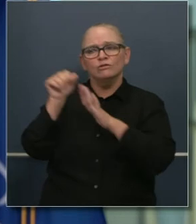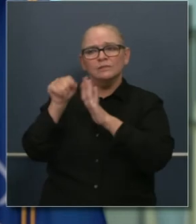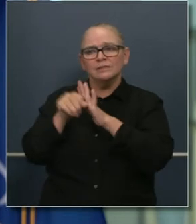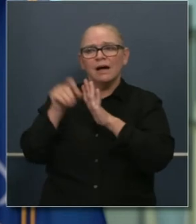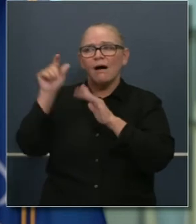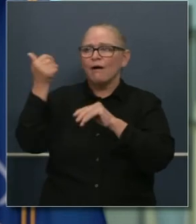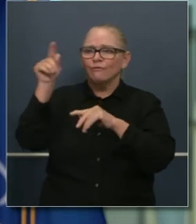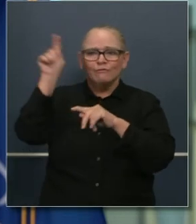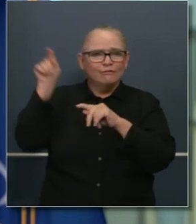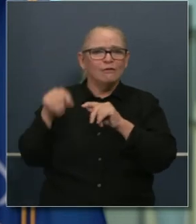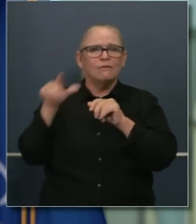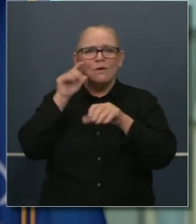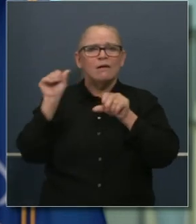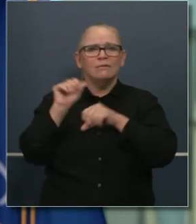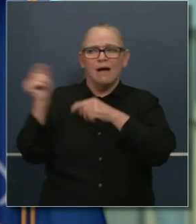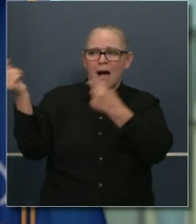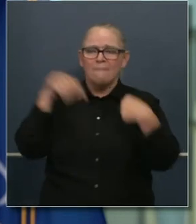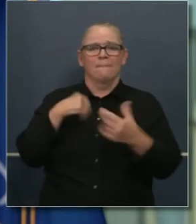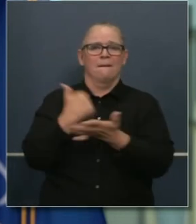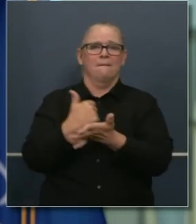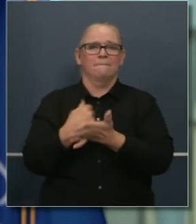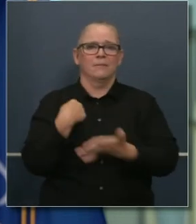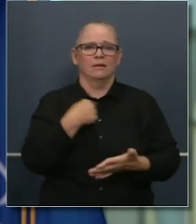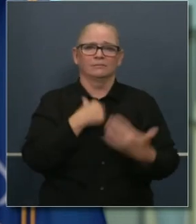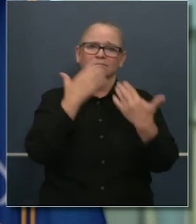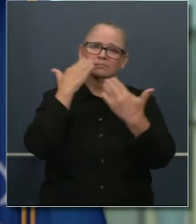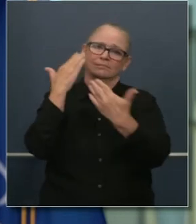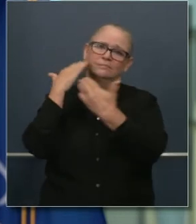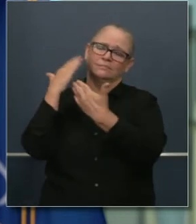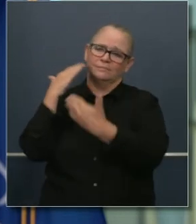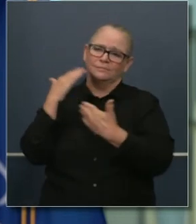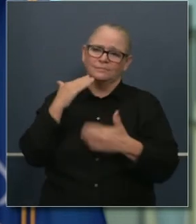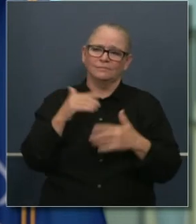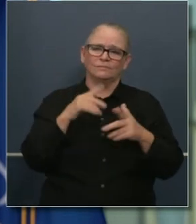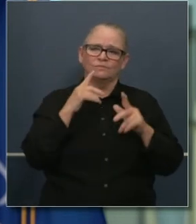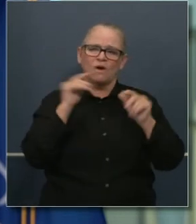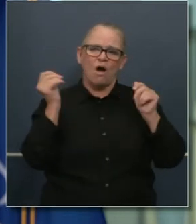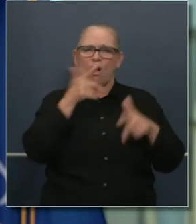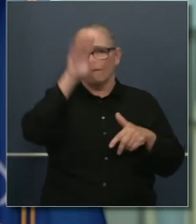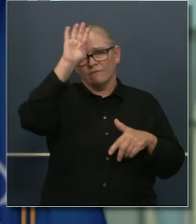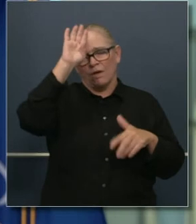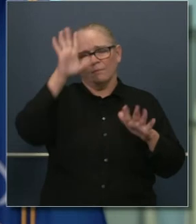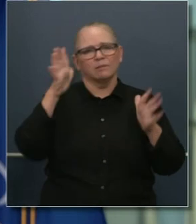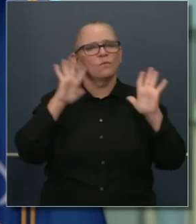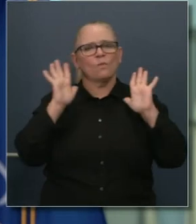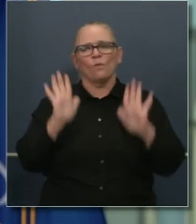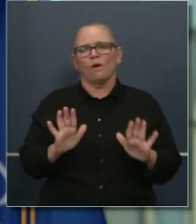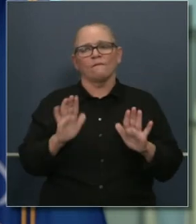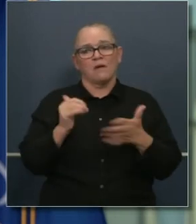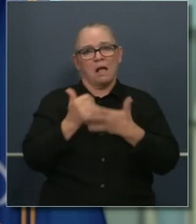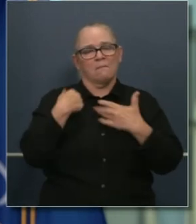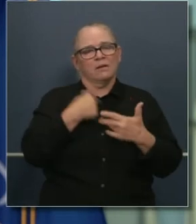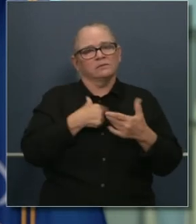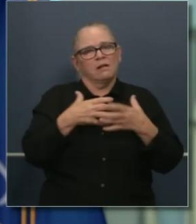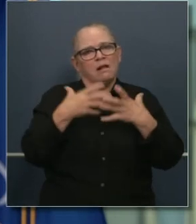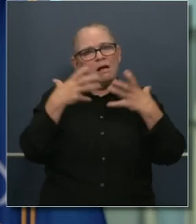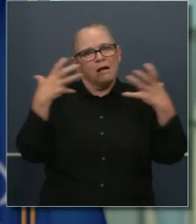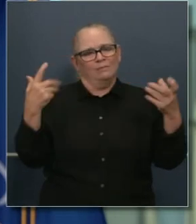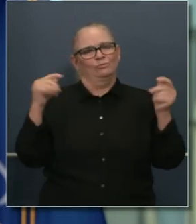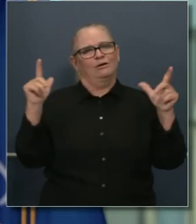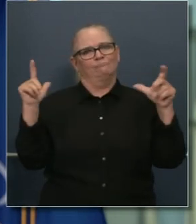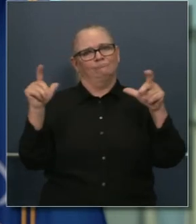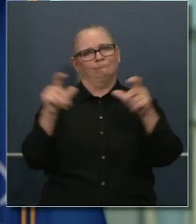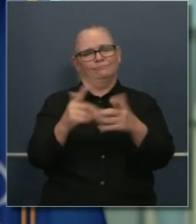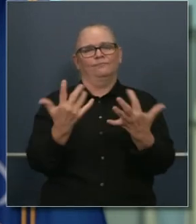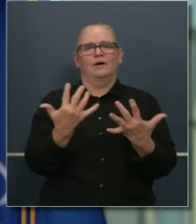través del país y el apoyo del trabajo heroico de estos bomberos para mitigar la el esparcimiento